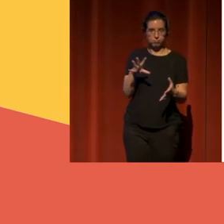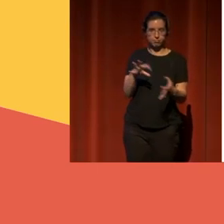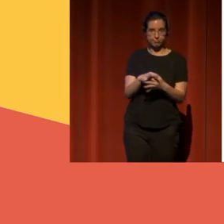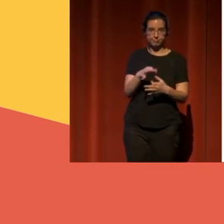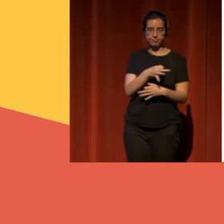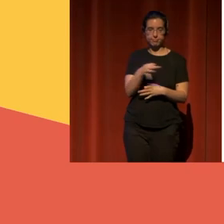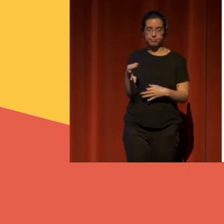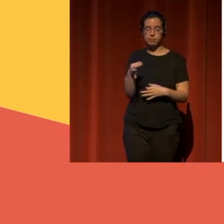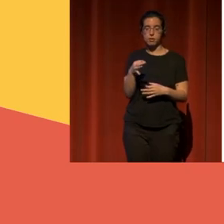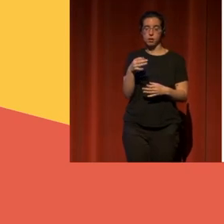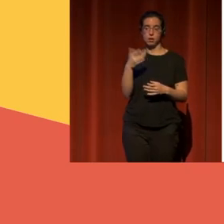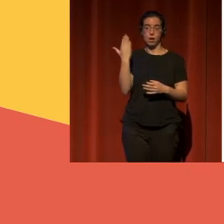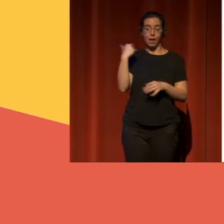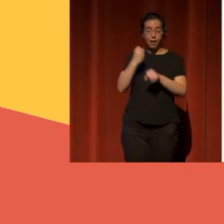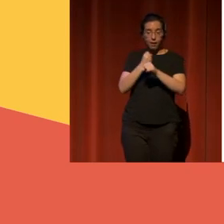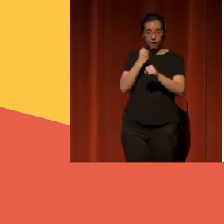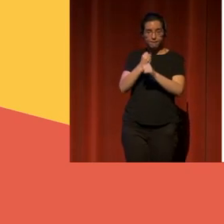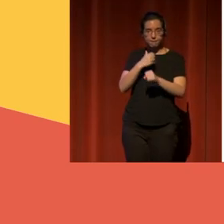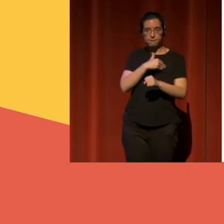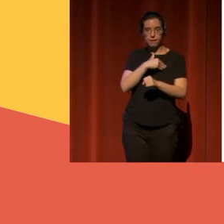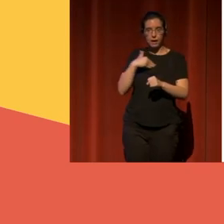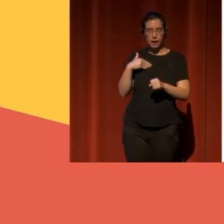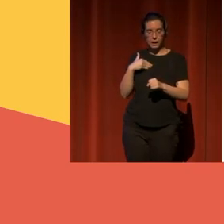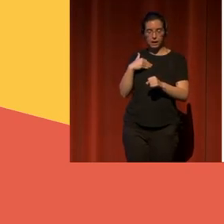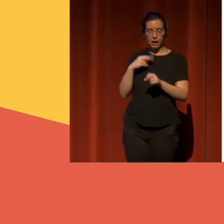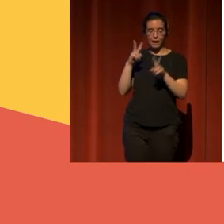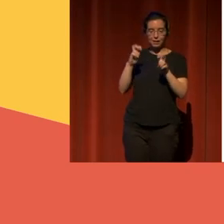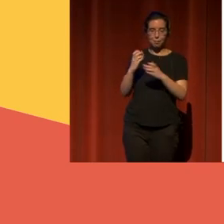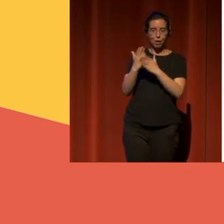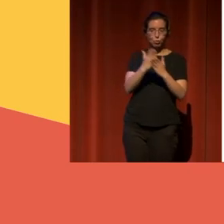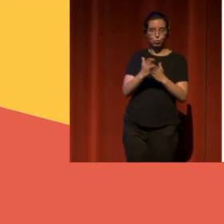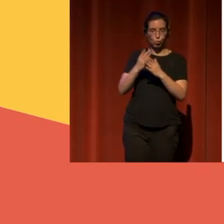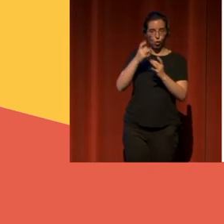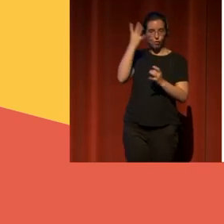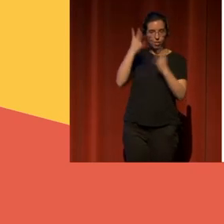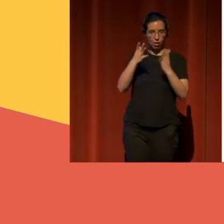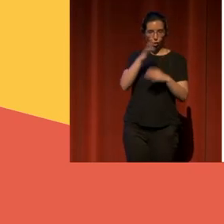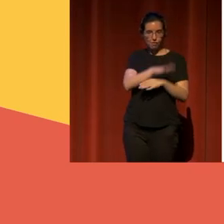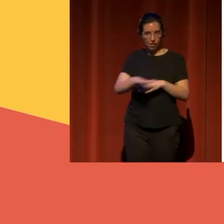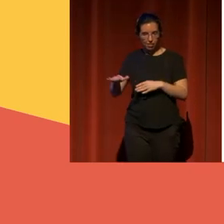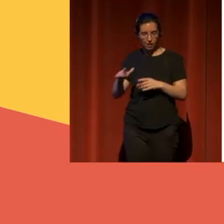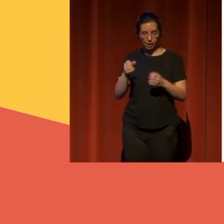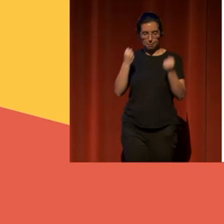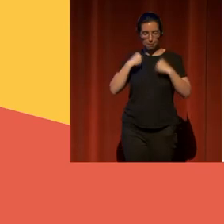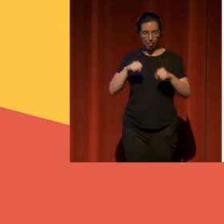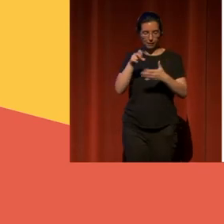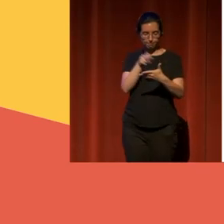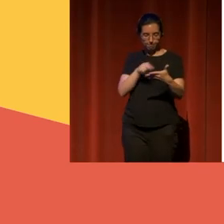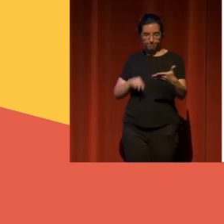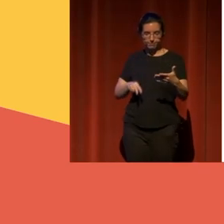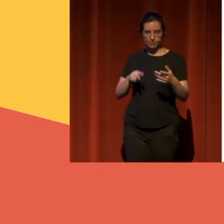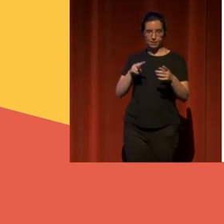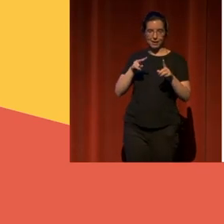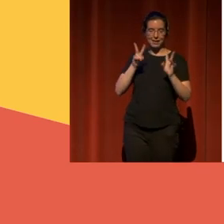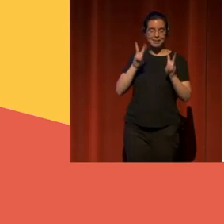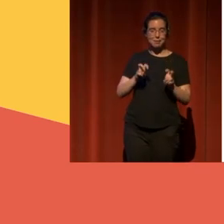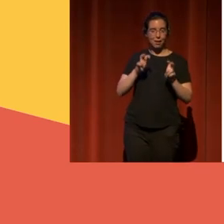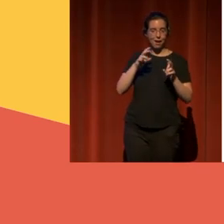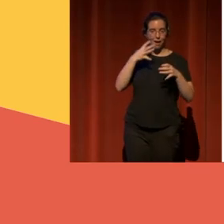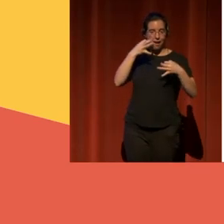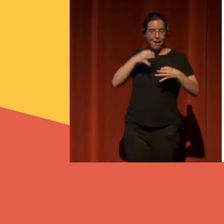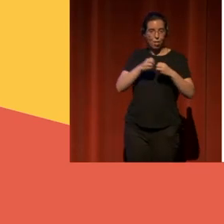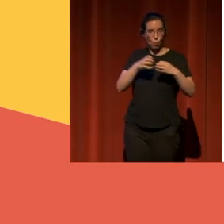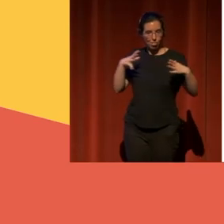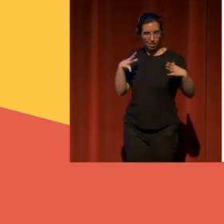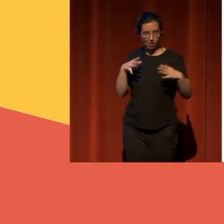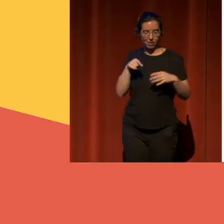trabajo pretendía perfilar un estado de la cuestión sobre el estudio de la ficción infantil y su práctica lectora con realidad aumentada. Y bueno,